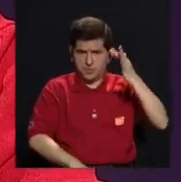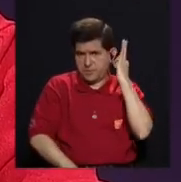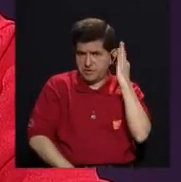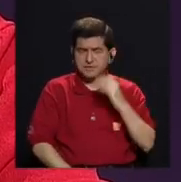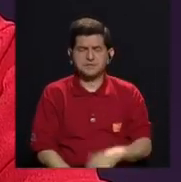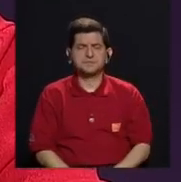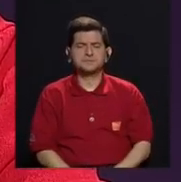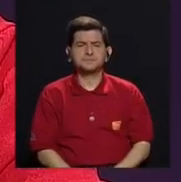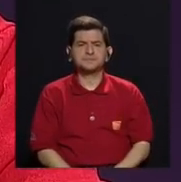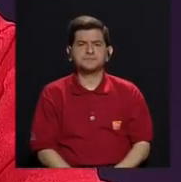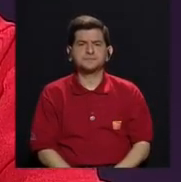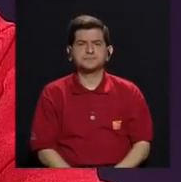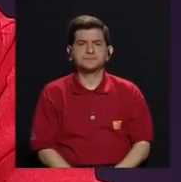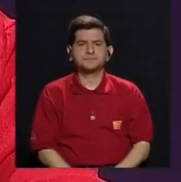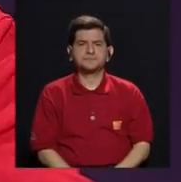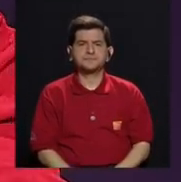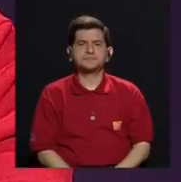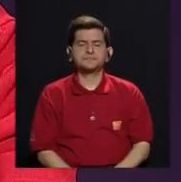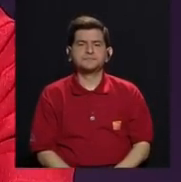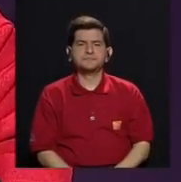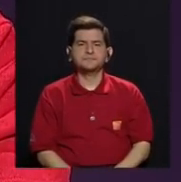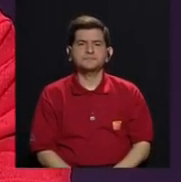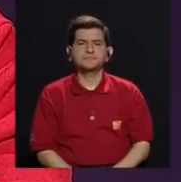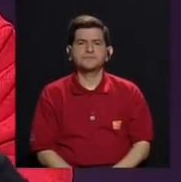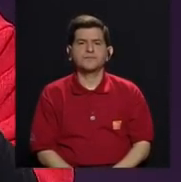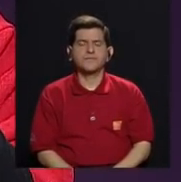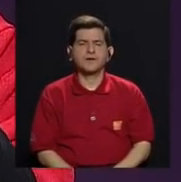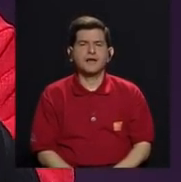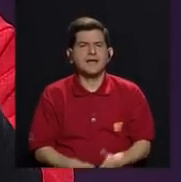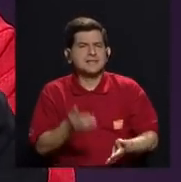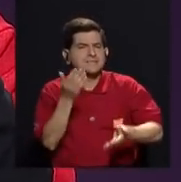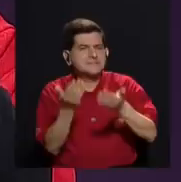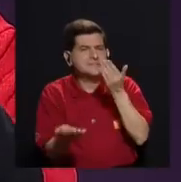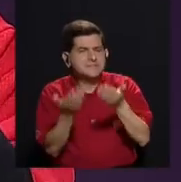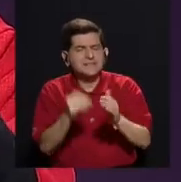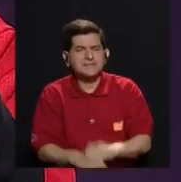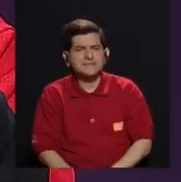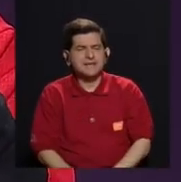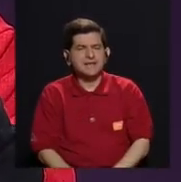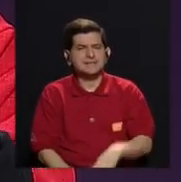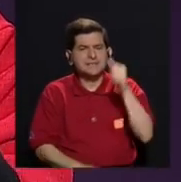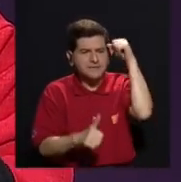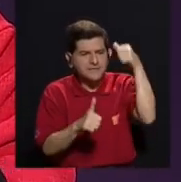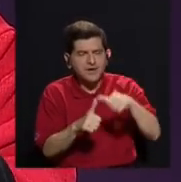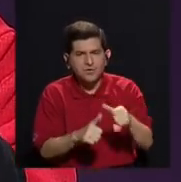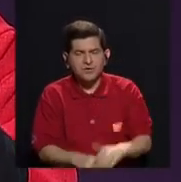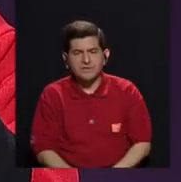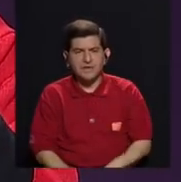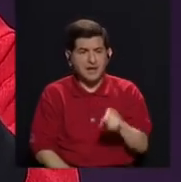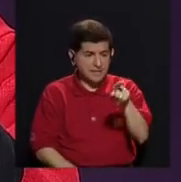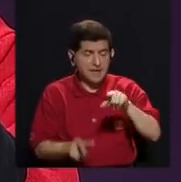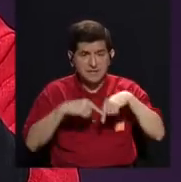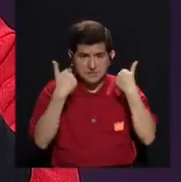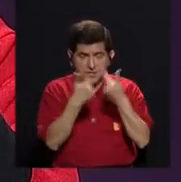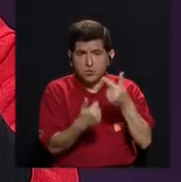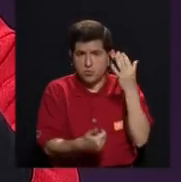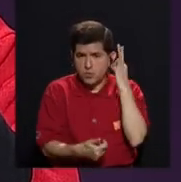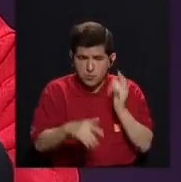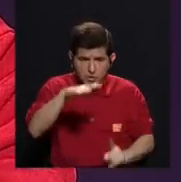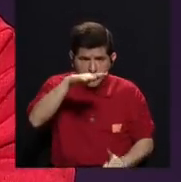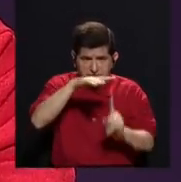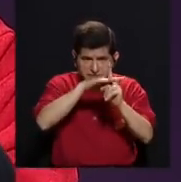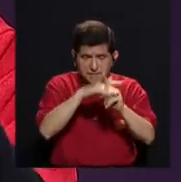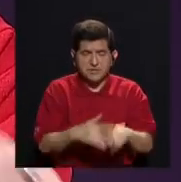bárbaras como más bien si nos recuperamos un poco la historia también de este grupo de mujeres que surgió